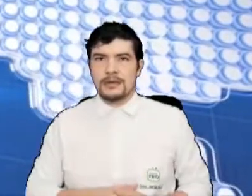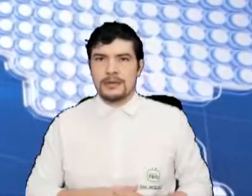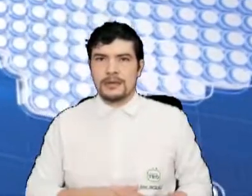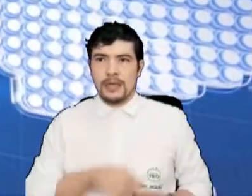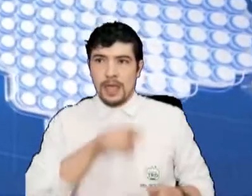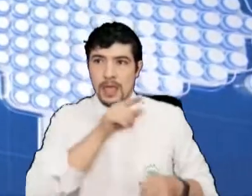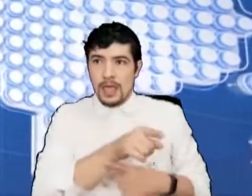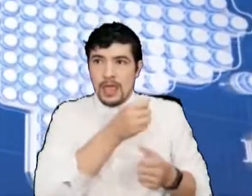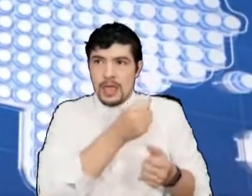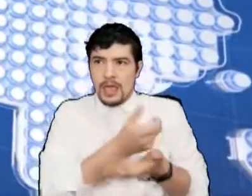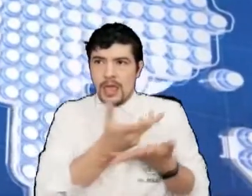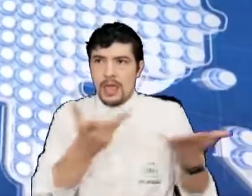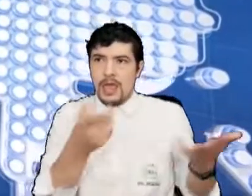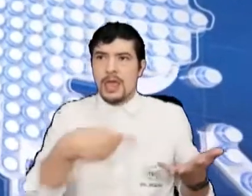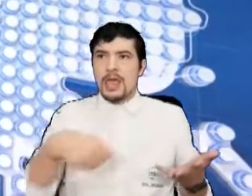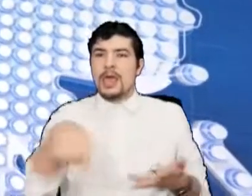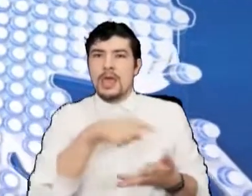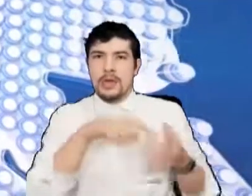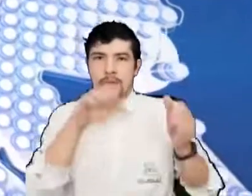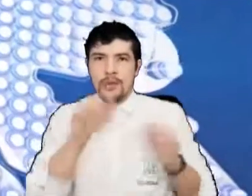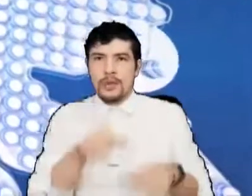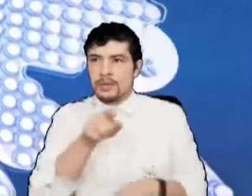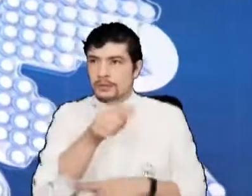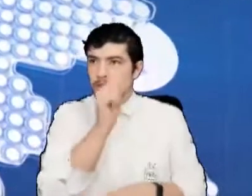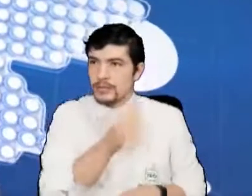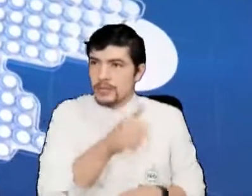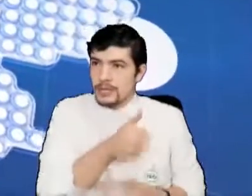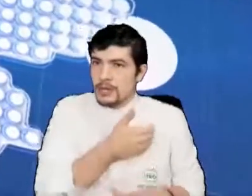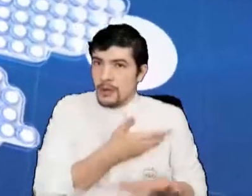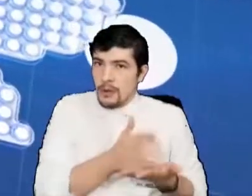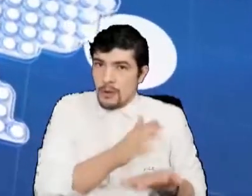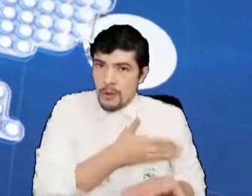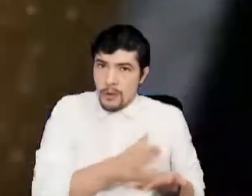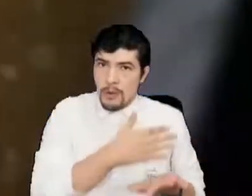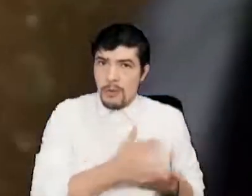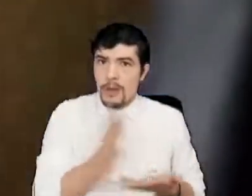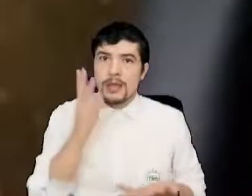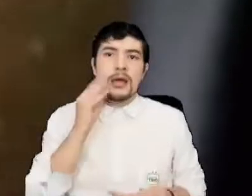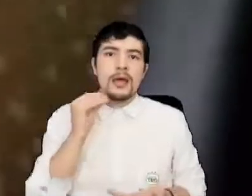insumos Garaje para que disfruten de esta experiencia en casa. Vamos a conocerla.